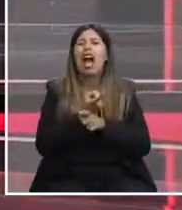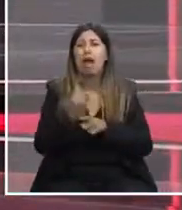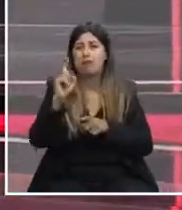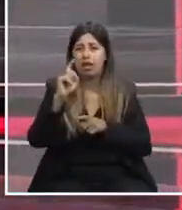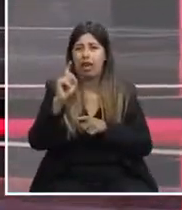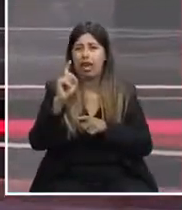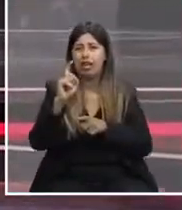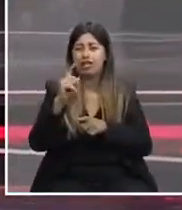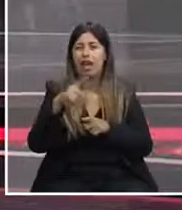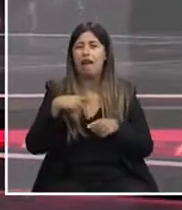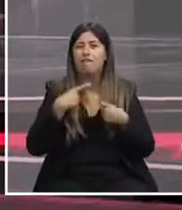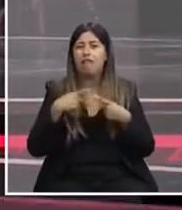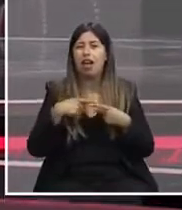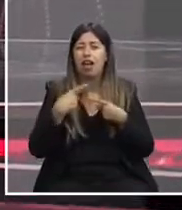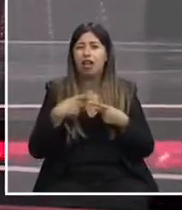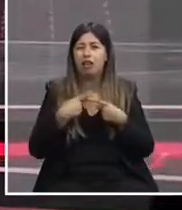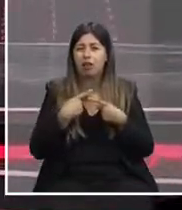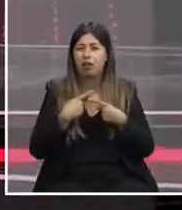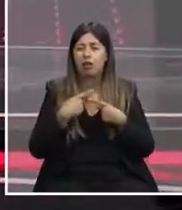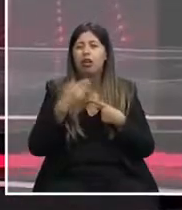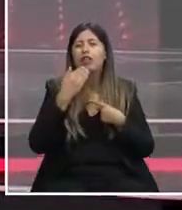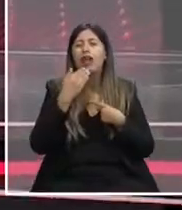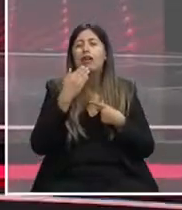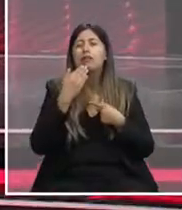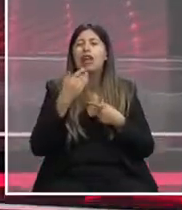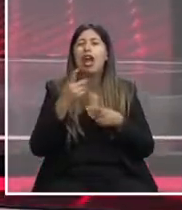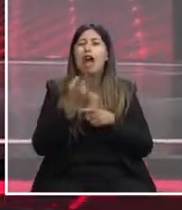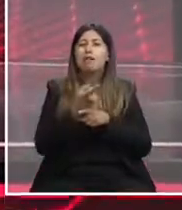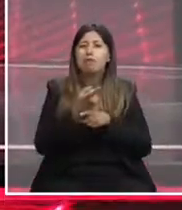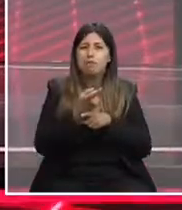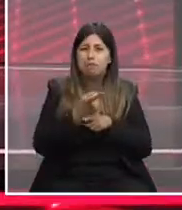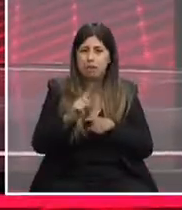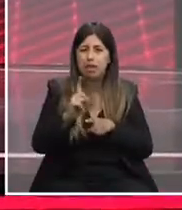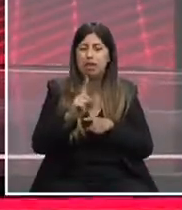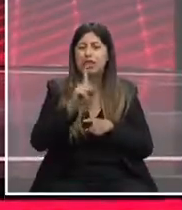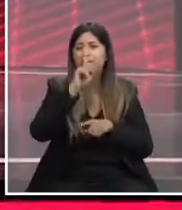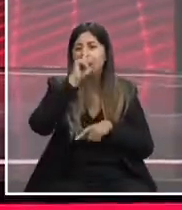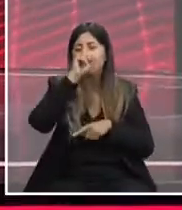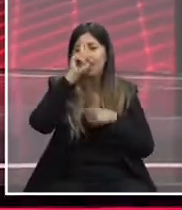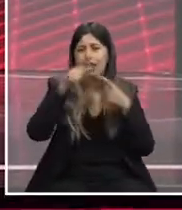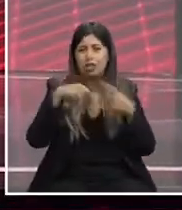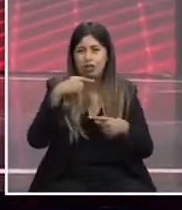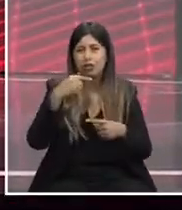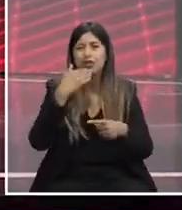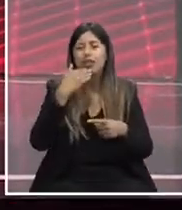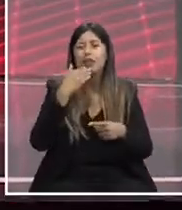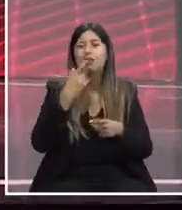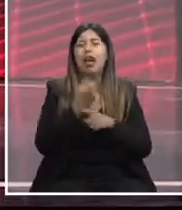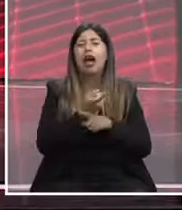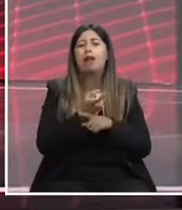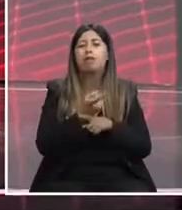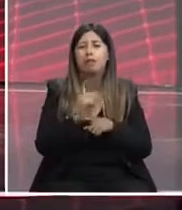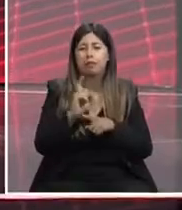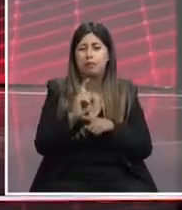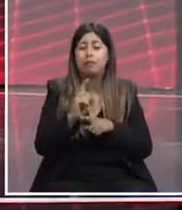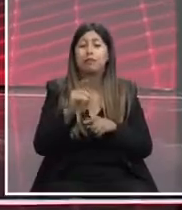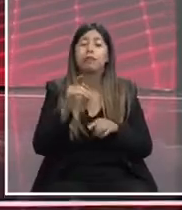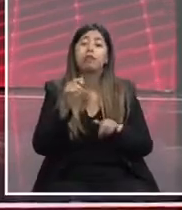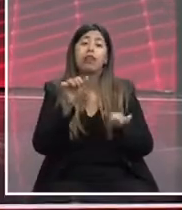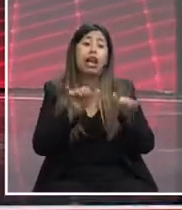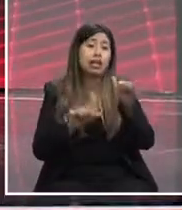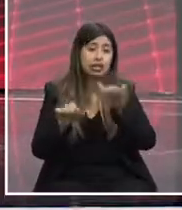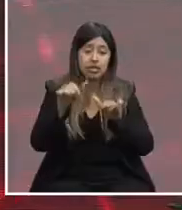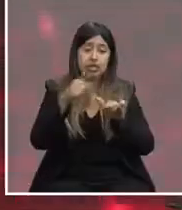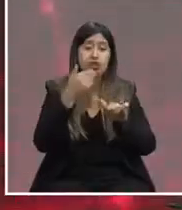los propios valores anteriores, amenazador de las tradiciones, amenazador de ciertas creencias. También la ciencia es vista así en algunos casos, ¿verdad?